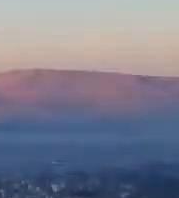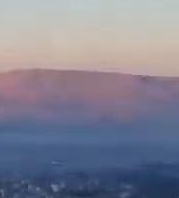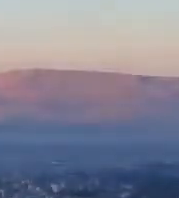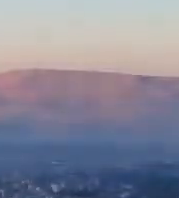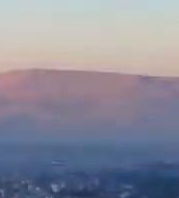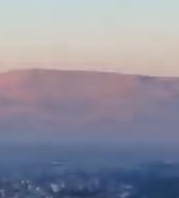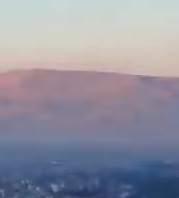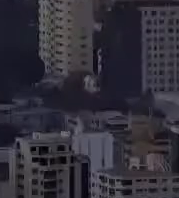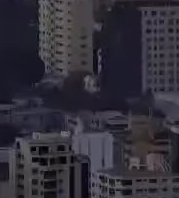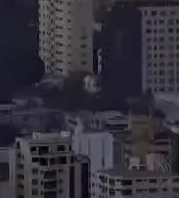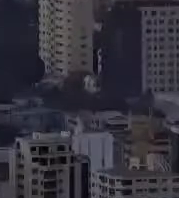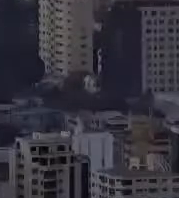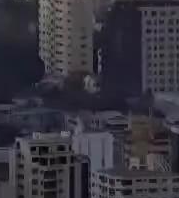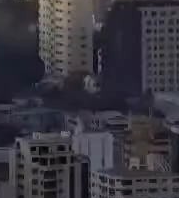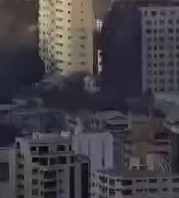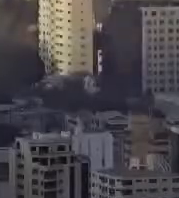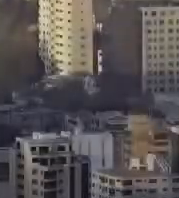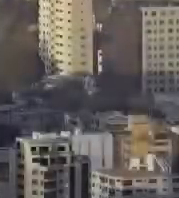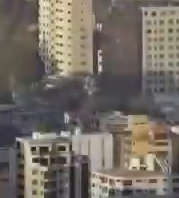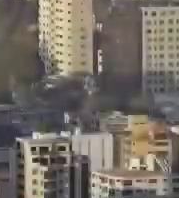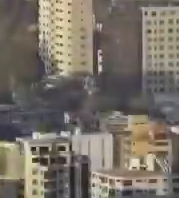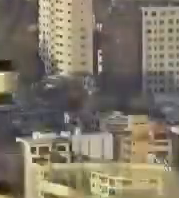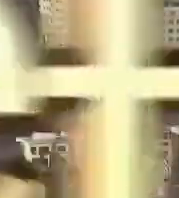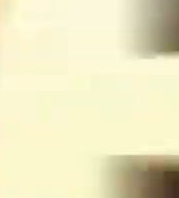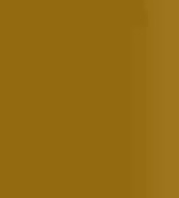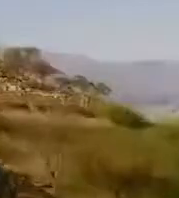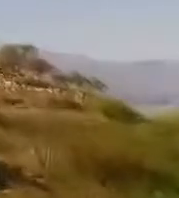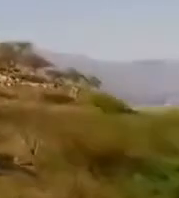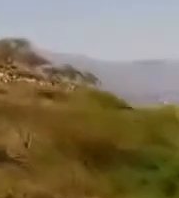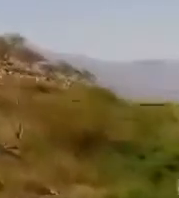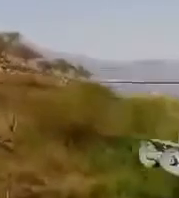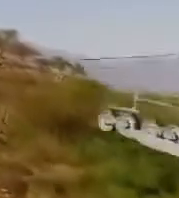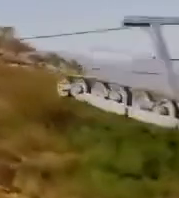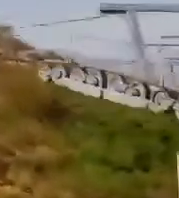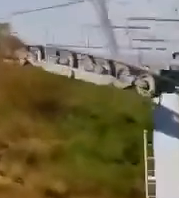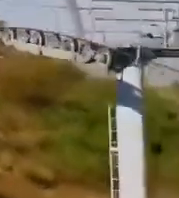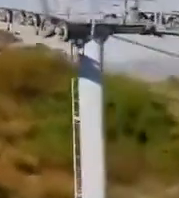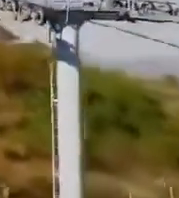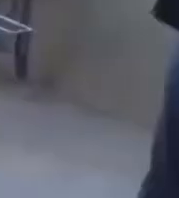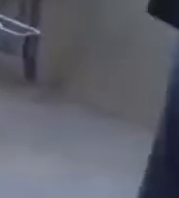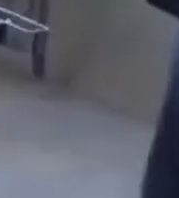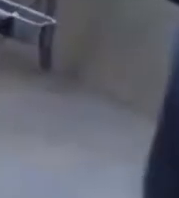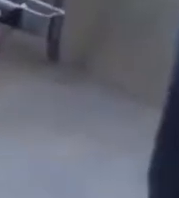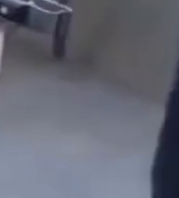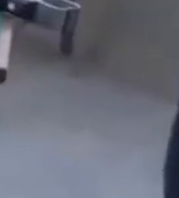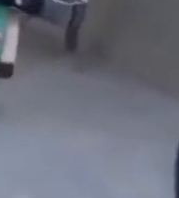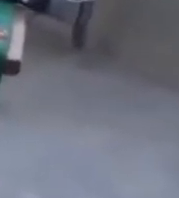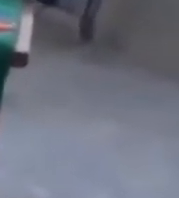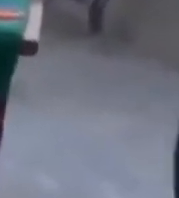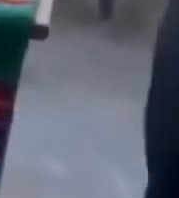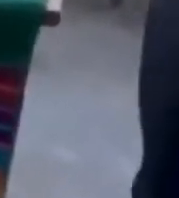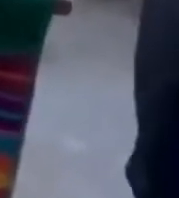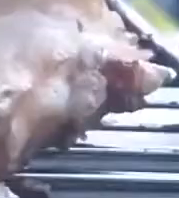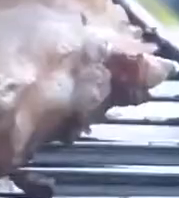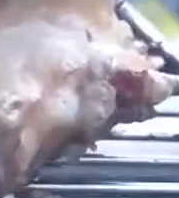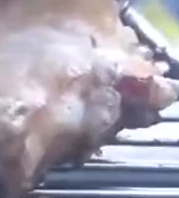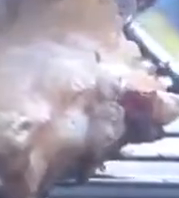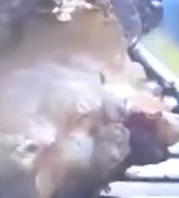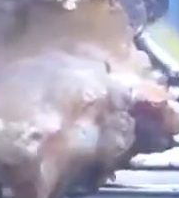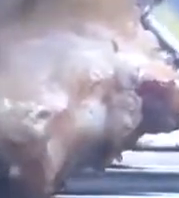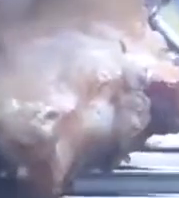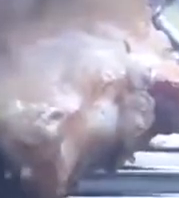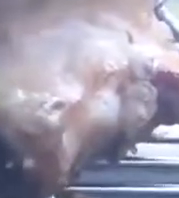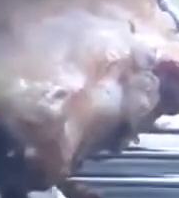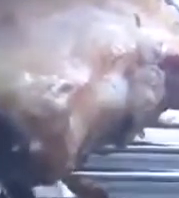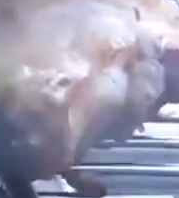Una nueva aventura culinaria con el chef Sin Fronteras desde Cochabamba. Asegurarnos de que el carbón esté